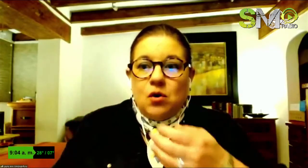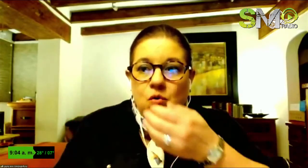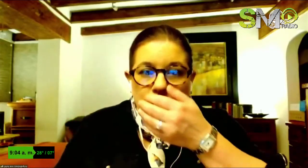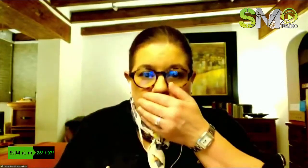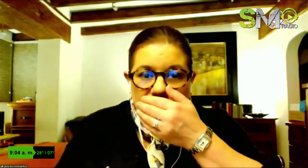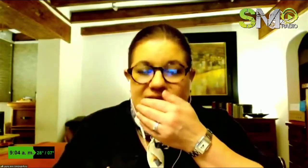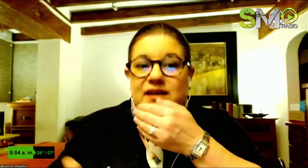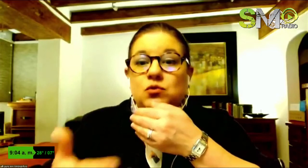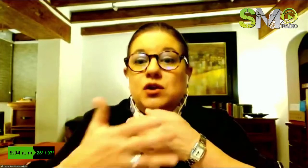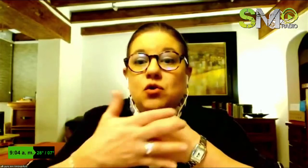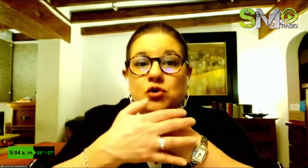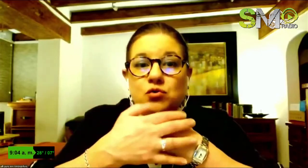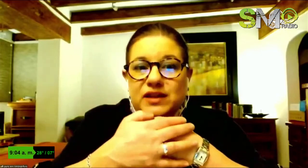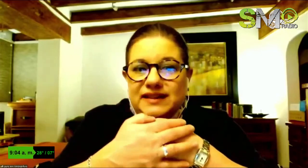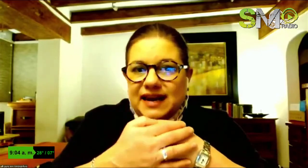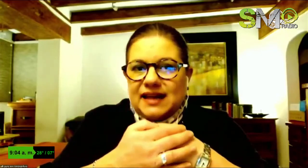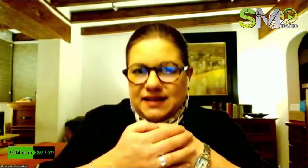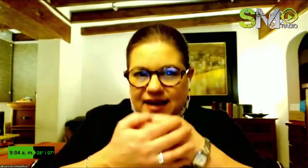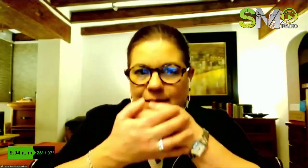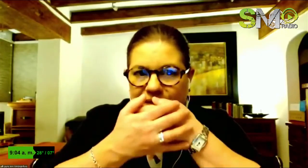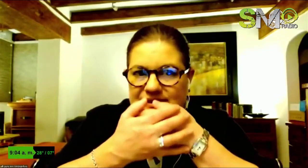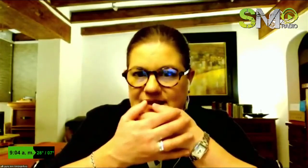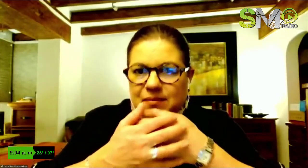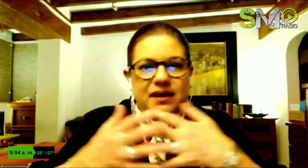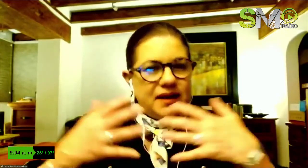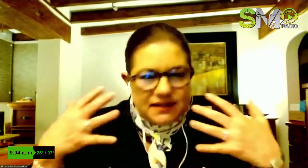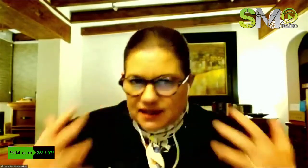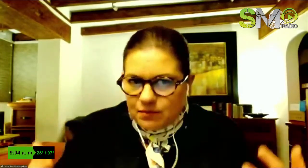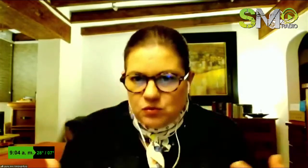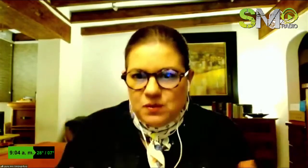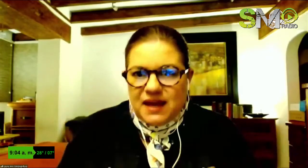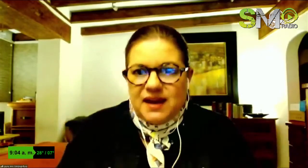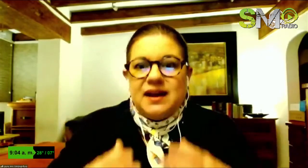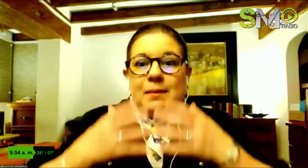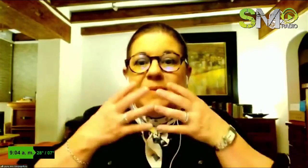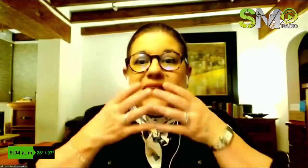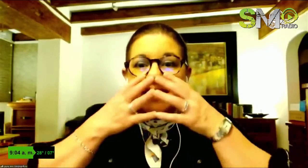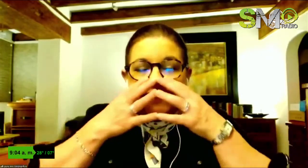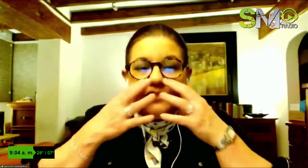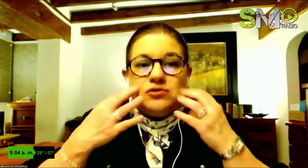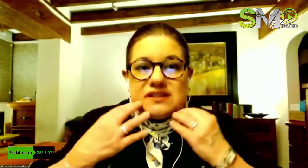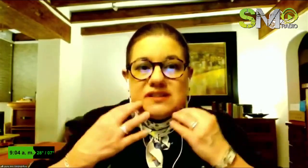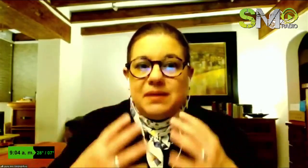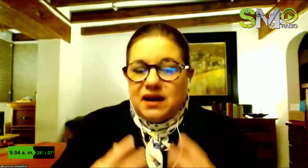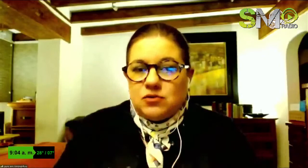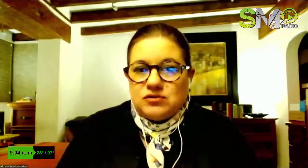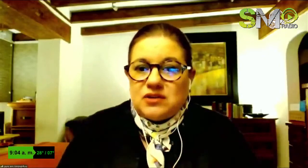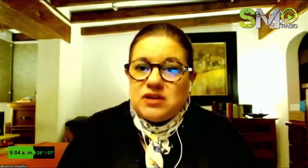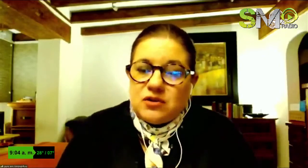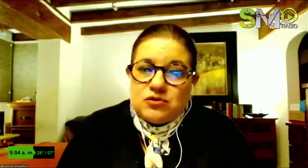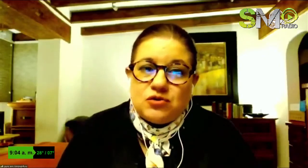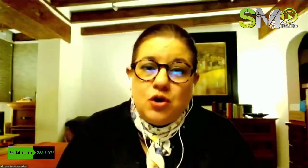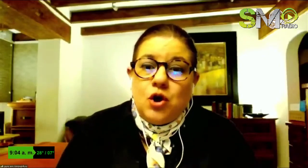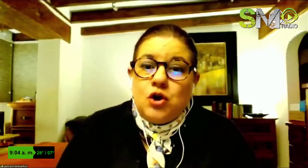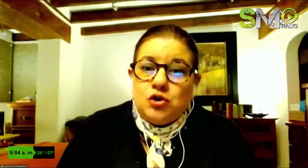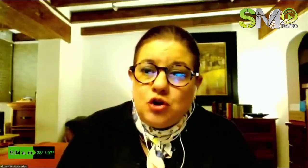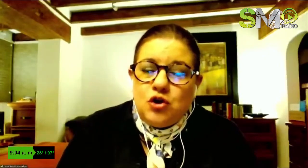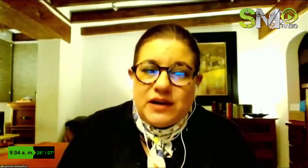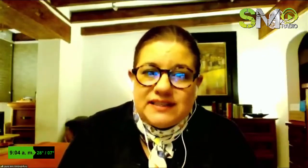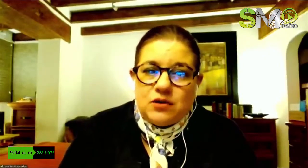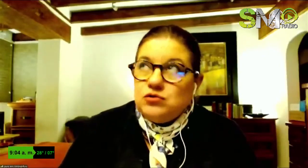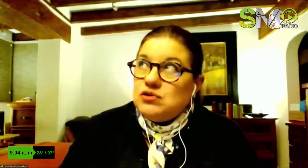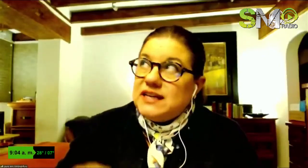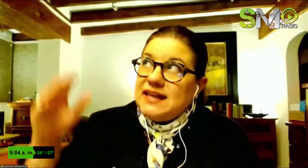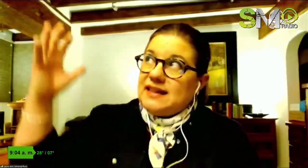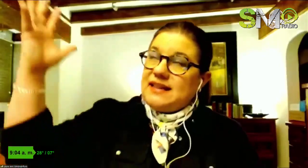si no, un cubrebocas quirúrgico y uno de tela tricapa encima está muy bien, mientras estos estén bien ajustados al rostro. Todo